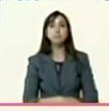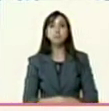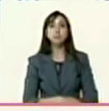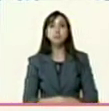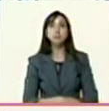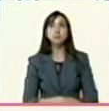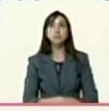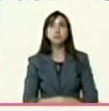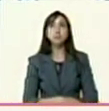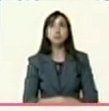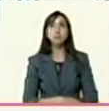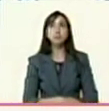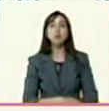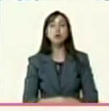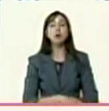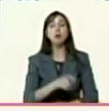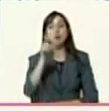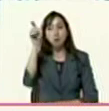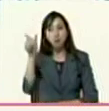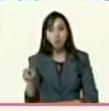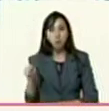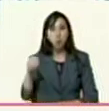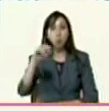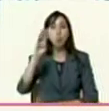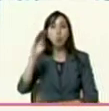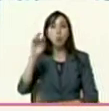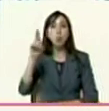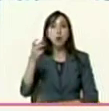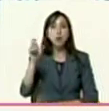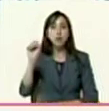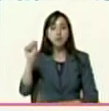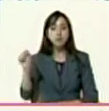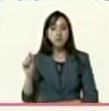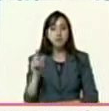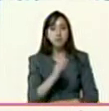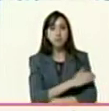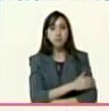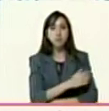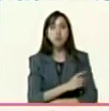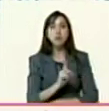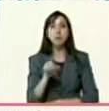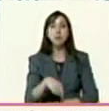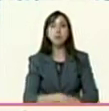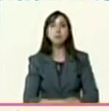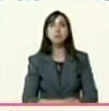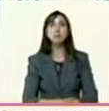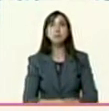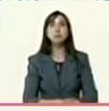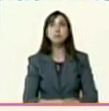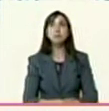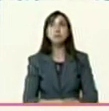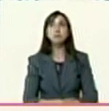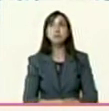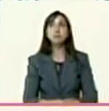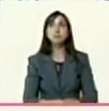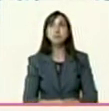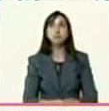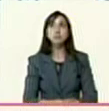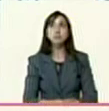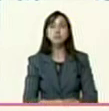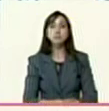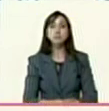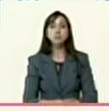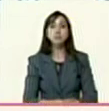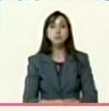Y el señor Julio Borges también. Como consecuencia de lo anterior, se ordena a la Dirección de